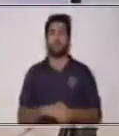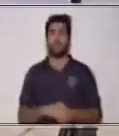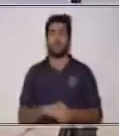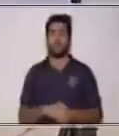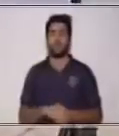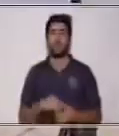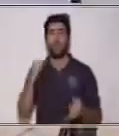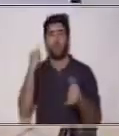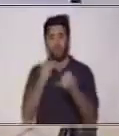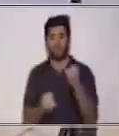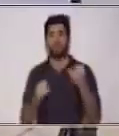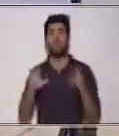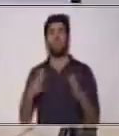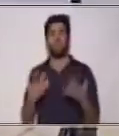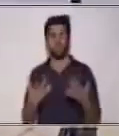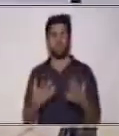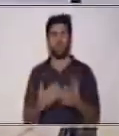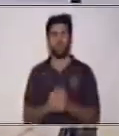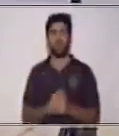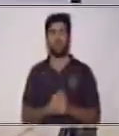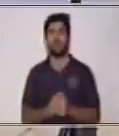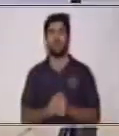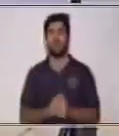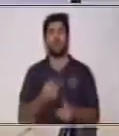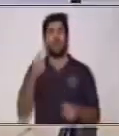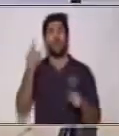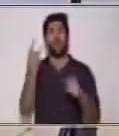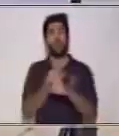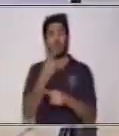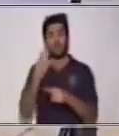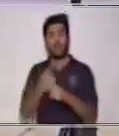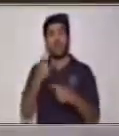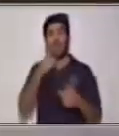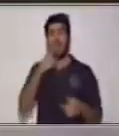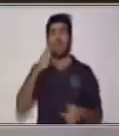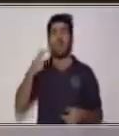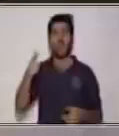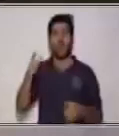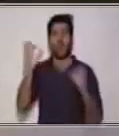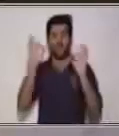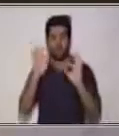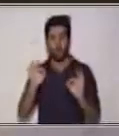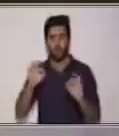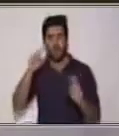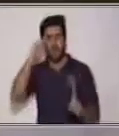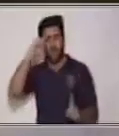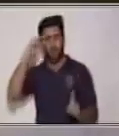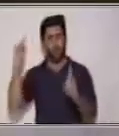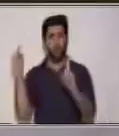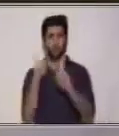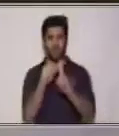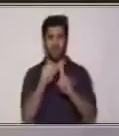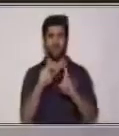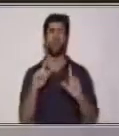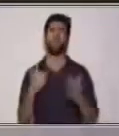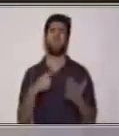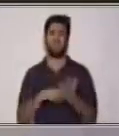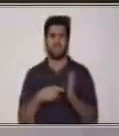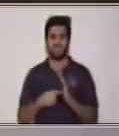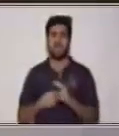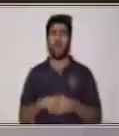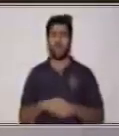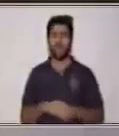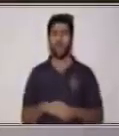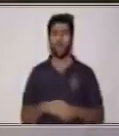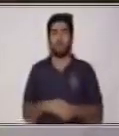última característica que estos temas se dan de una manera objetiva. ¿Qué quiere decir eso? Que nosotros